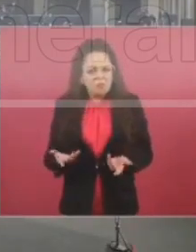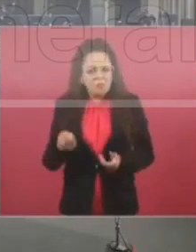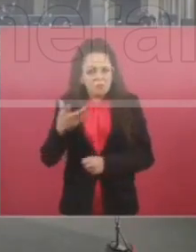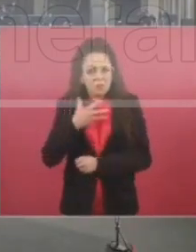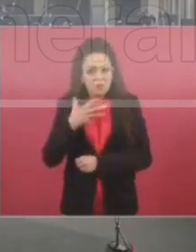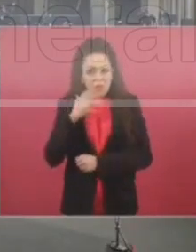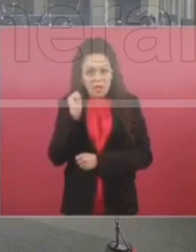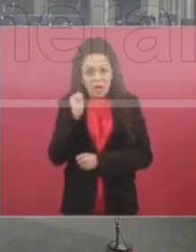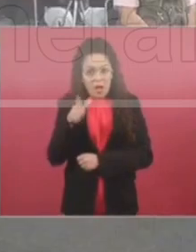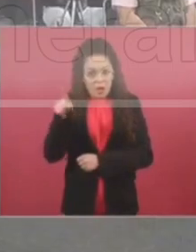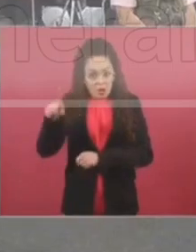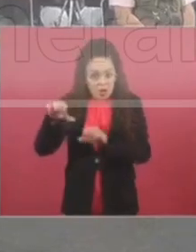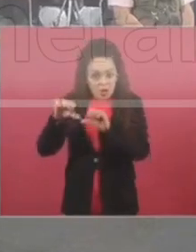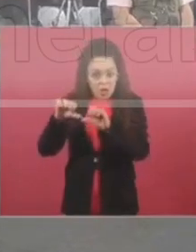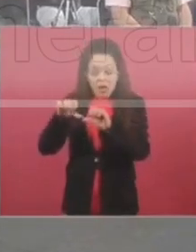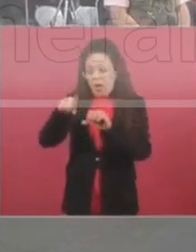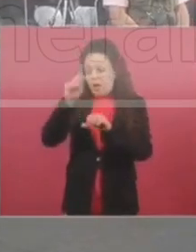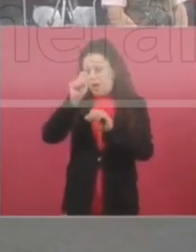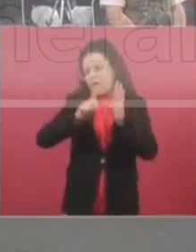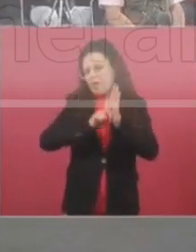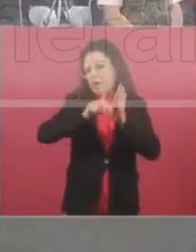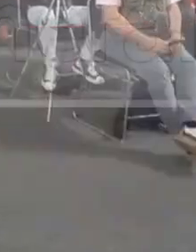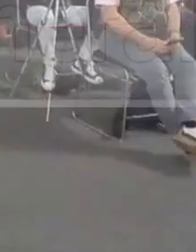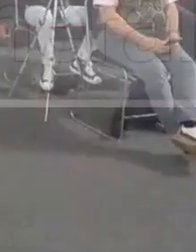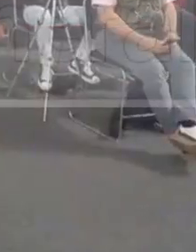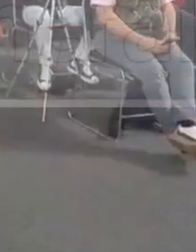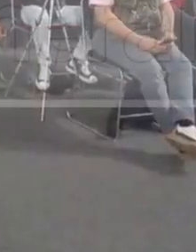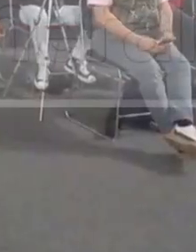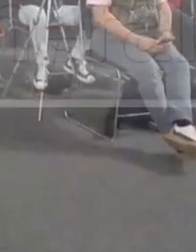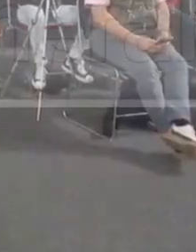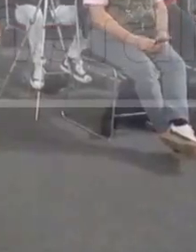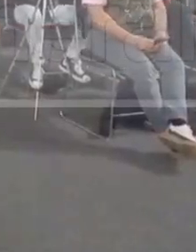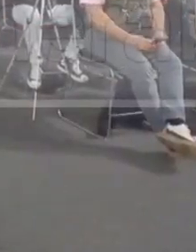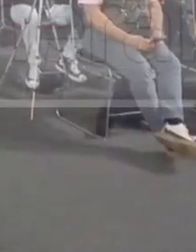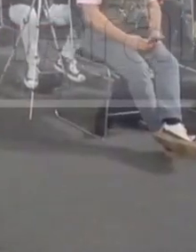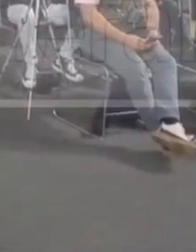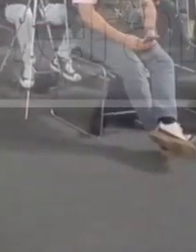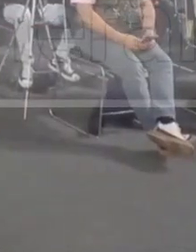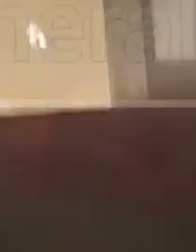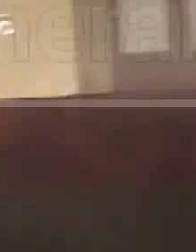estaban encerrados en la sala de conferencia,